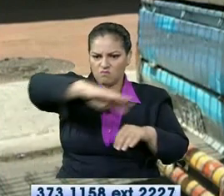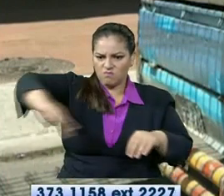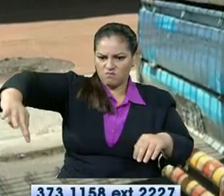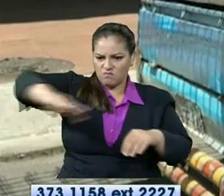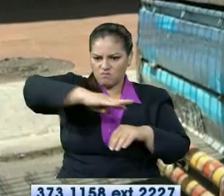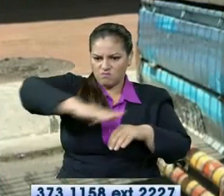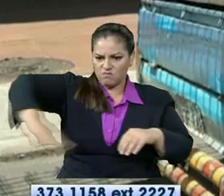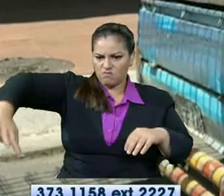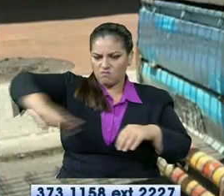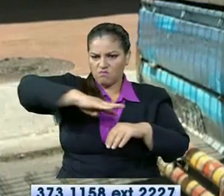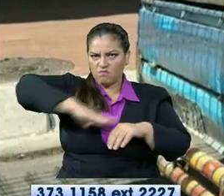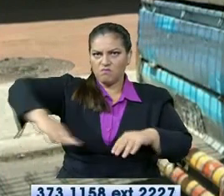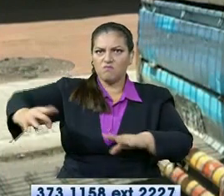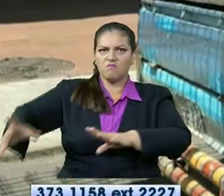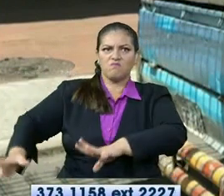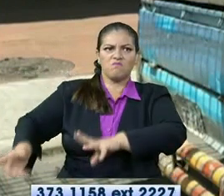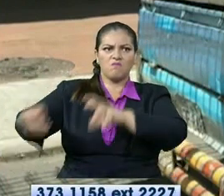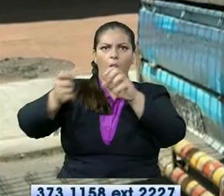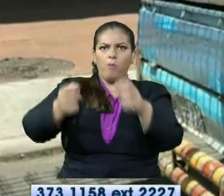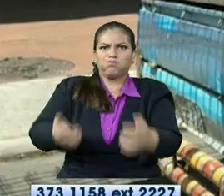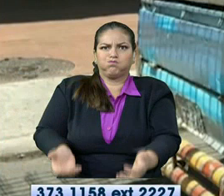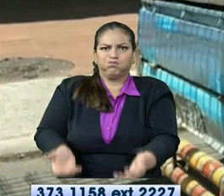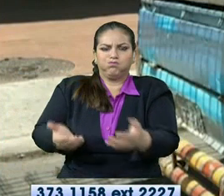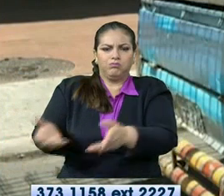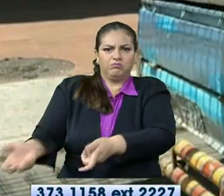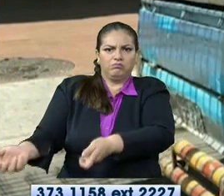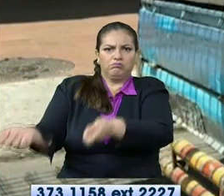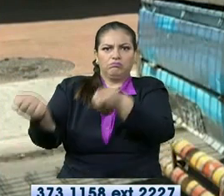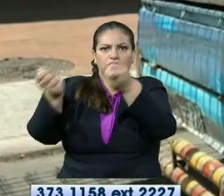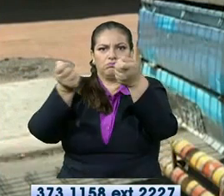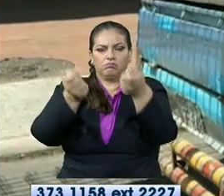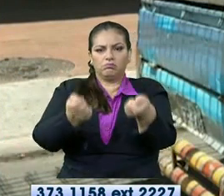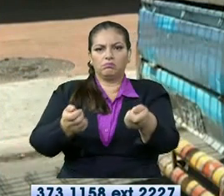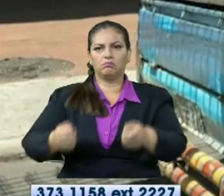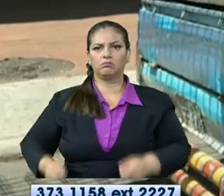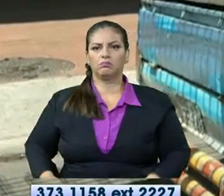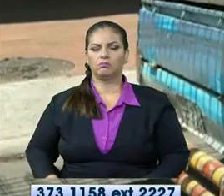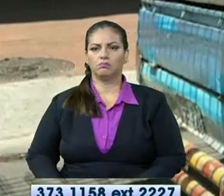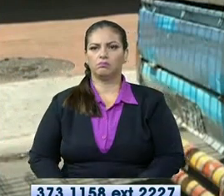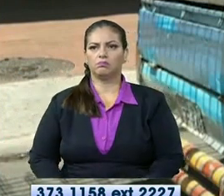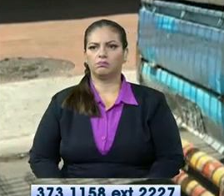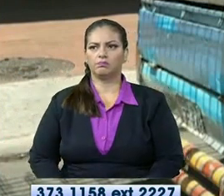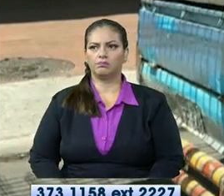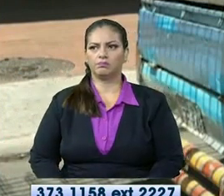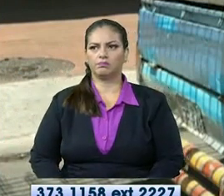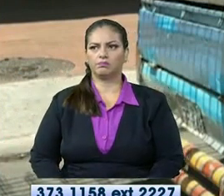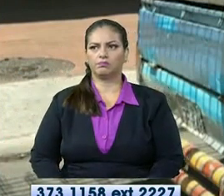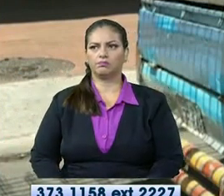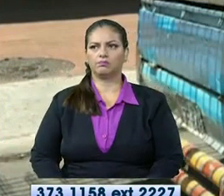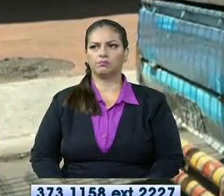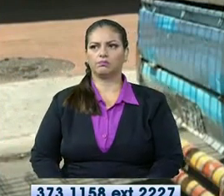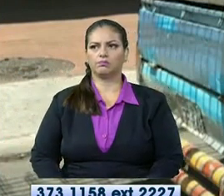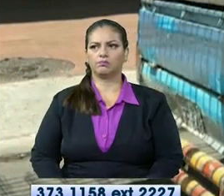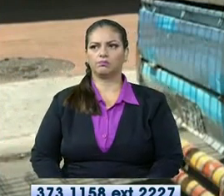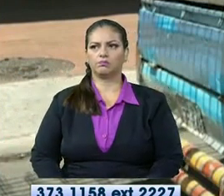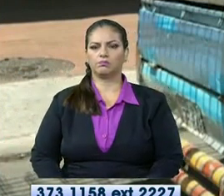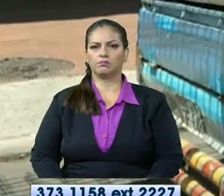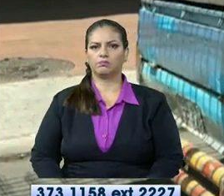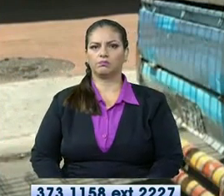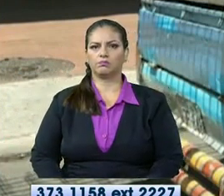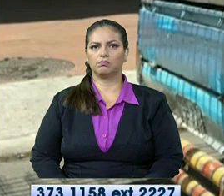ya que. Él, ponerla, lleva, ¿no? Él lleva liso, ¿ah? Hugo, el, lo que es el